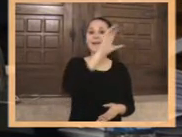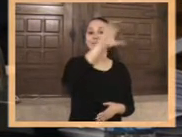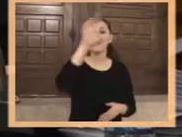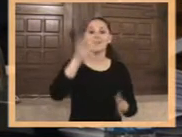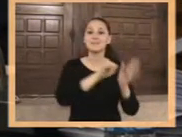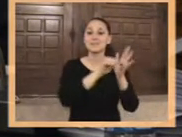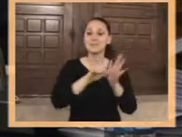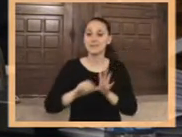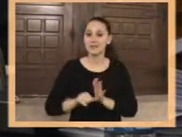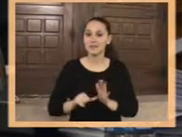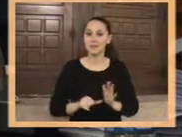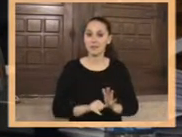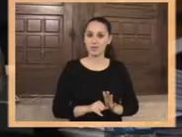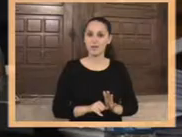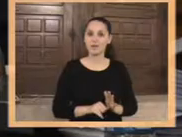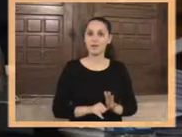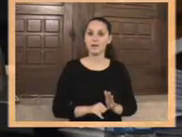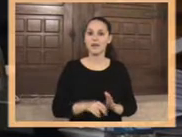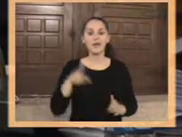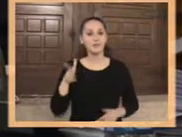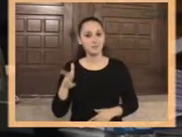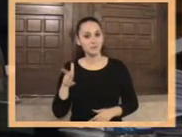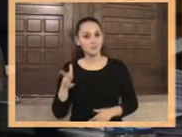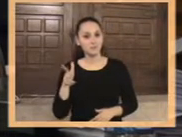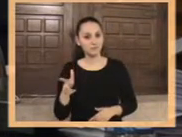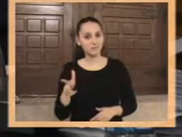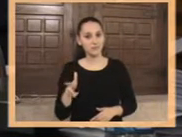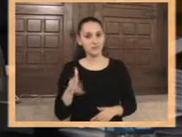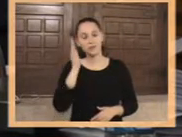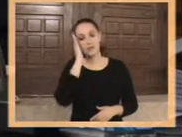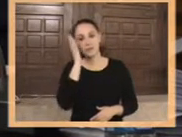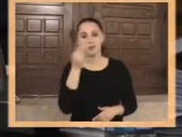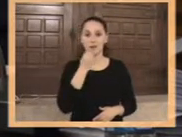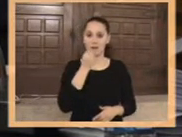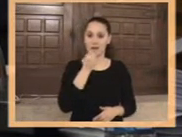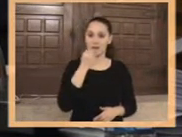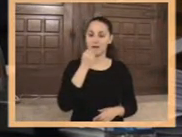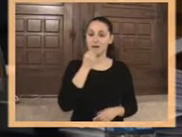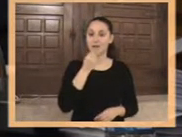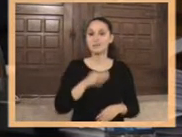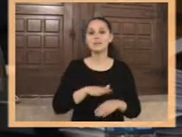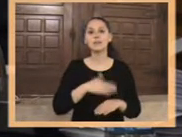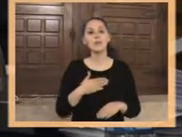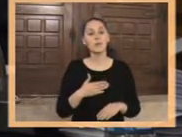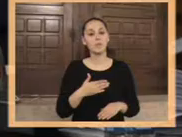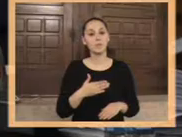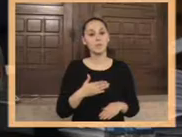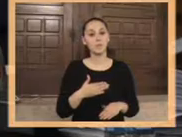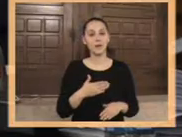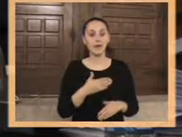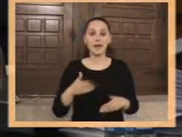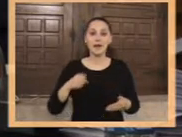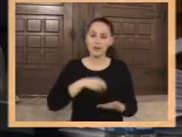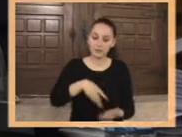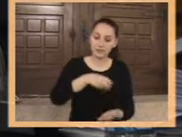y asegurar que garanticen el derecho de asilo a las personas refugiadas, evitando que tengan que emprender travesías inmortales para